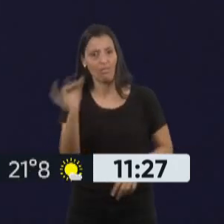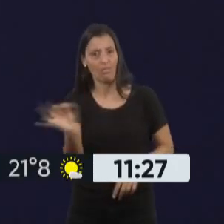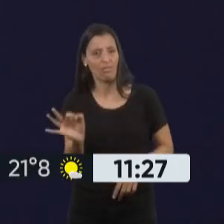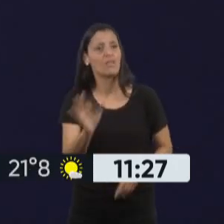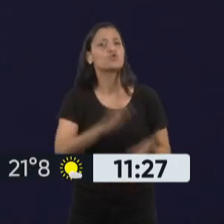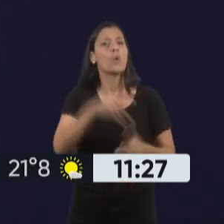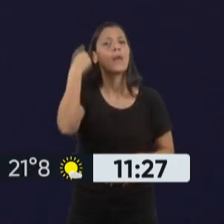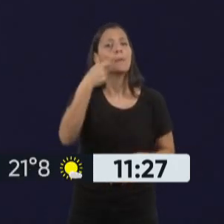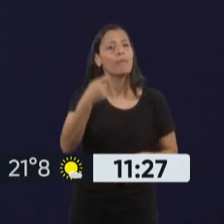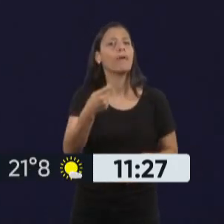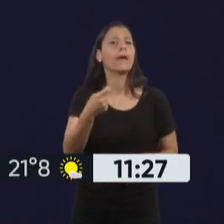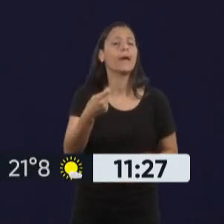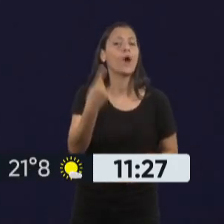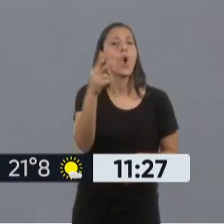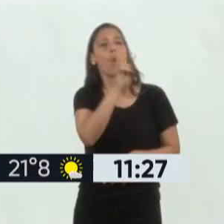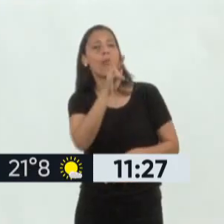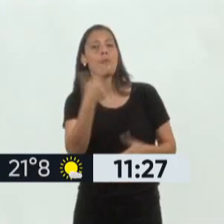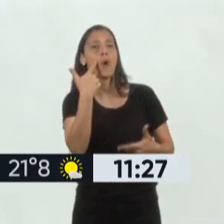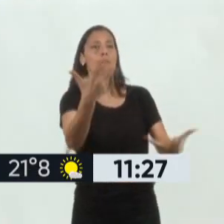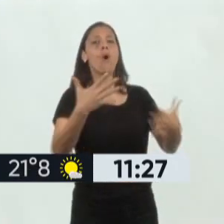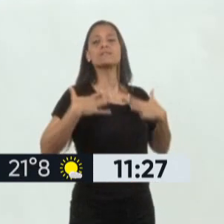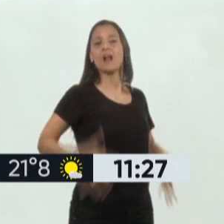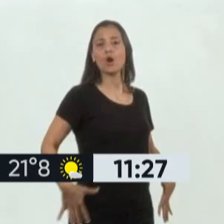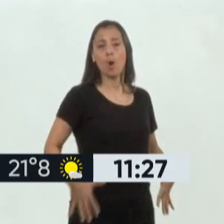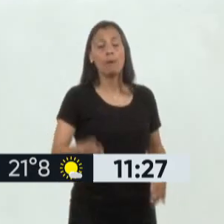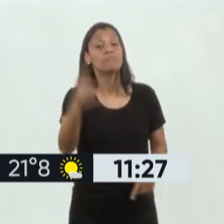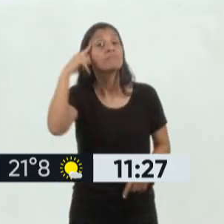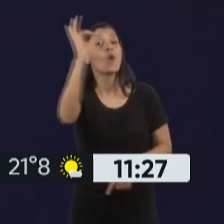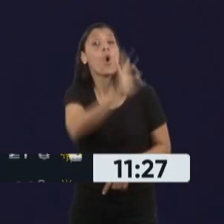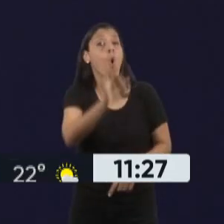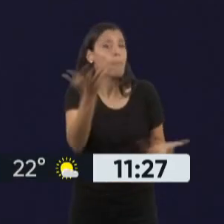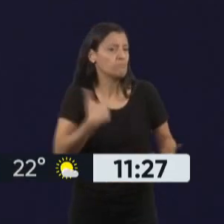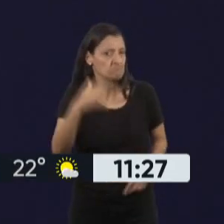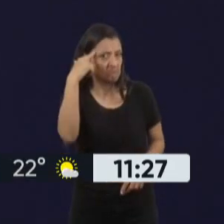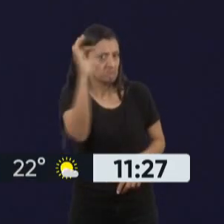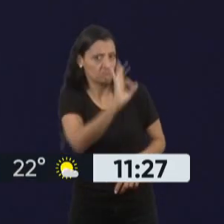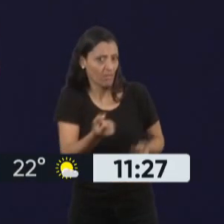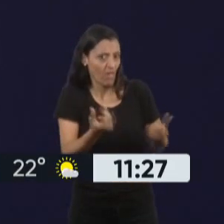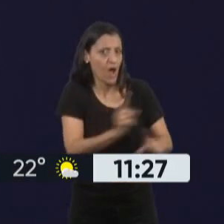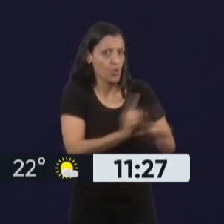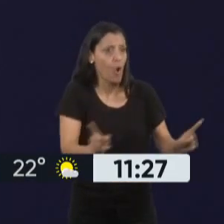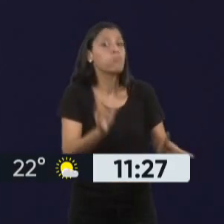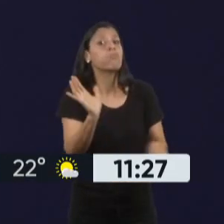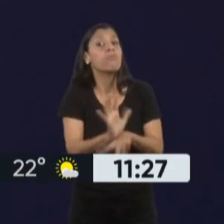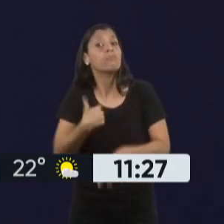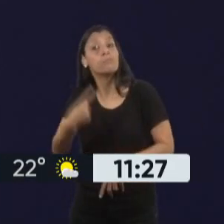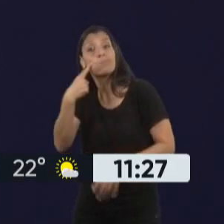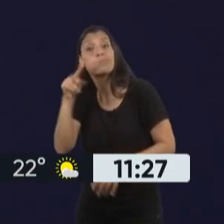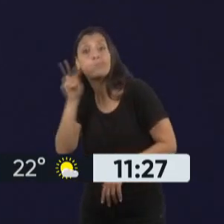traje o de la muestra que decís de una ¿Qué opinarías diputada. de una persona que se saca una foto? No opino sobre cosas que no vi. En